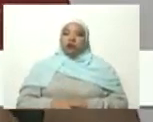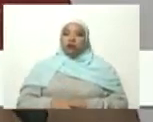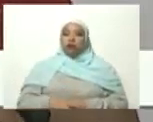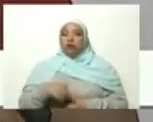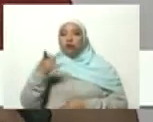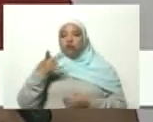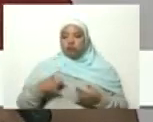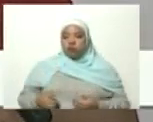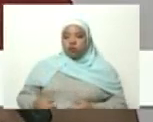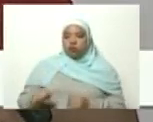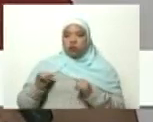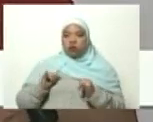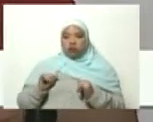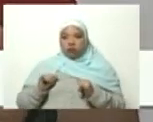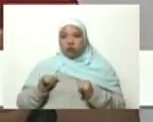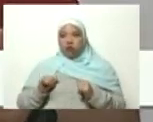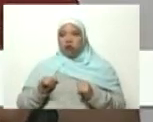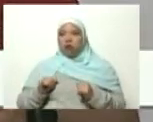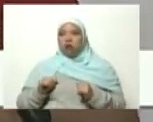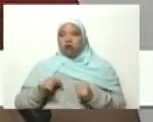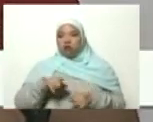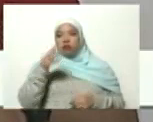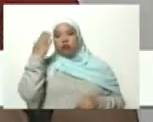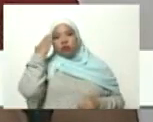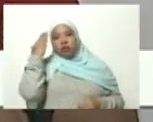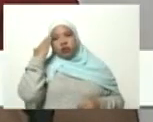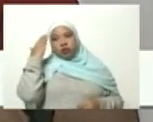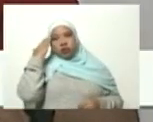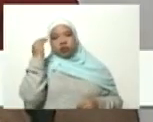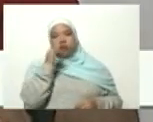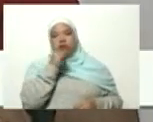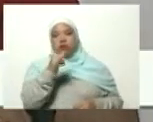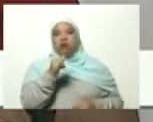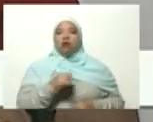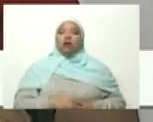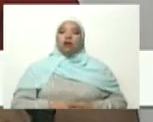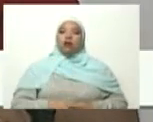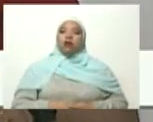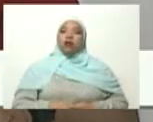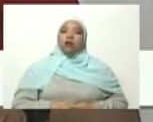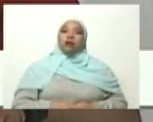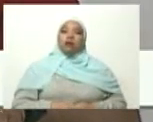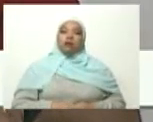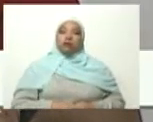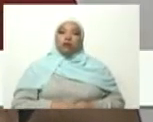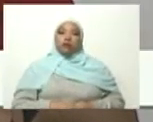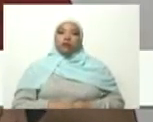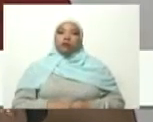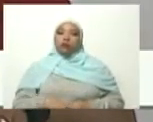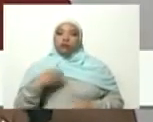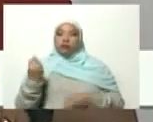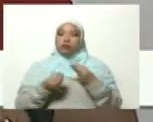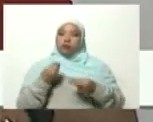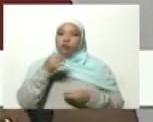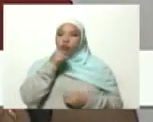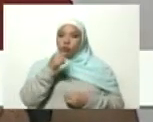unidos, y salen precisamente como referente de